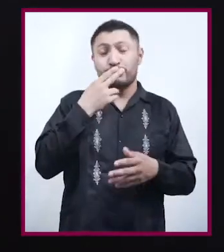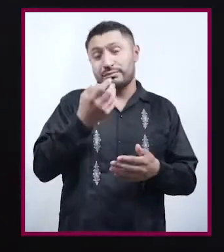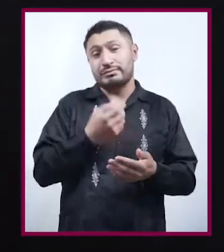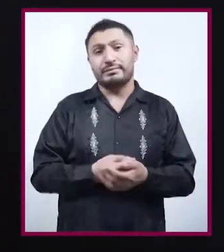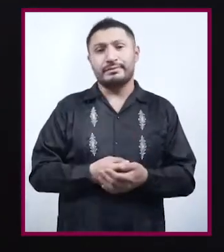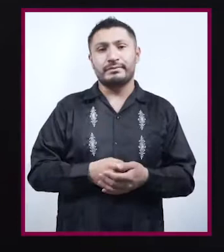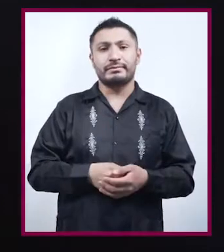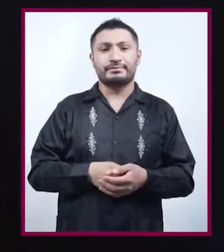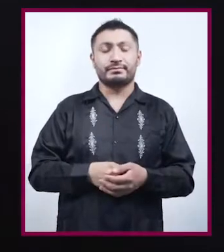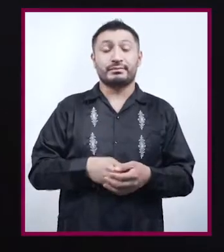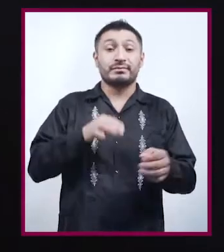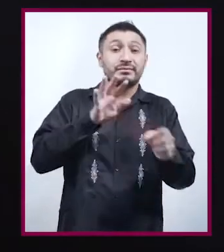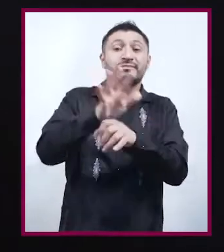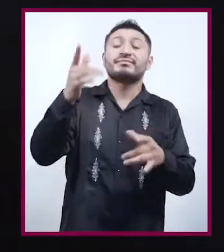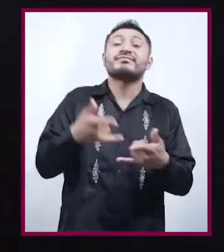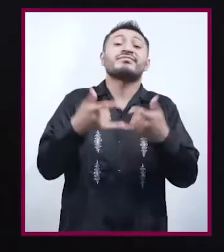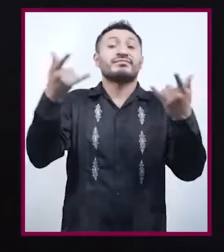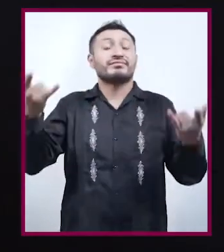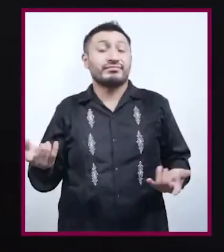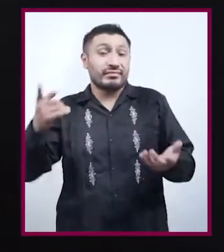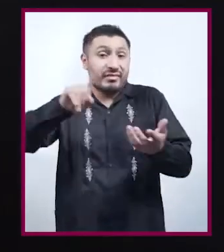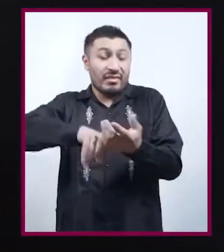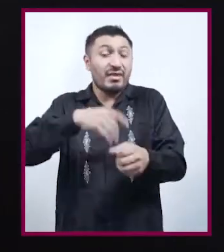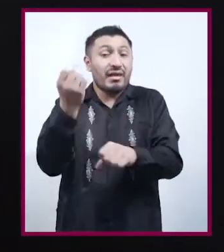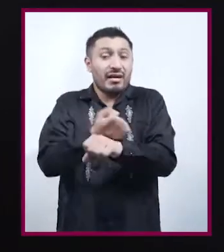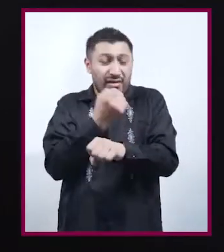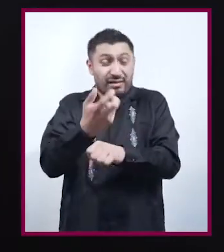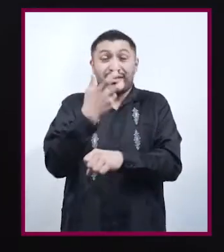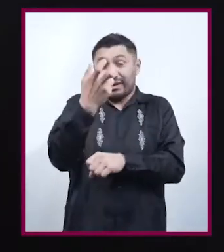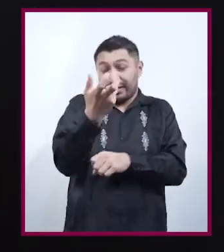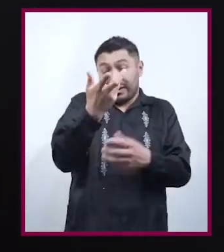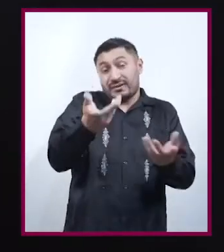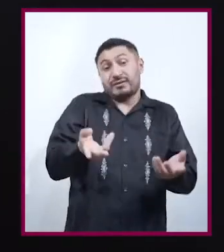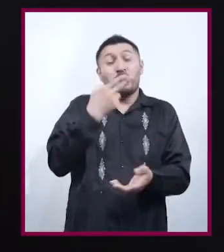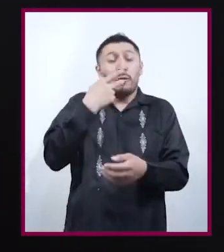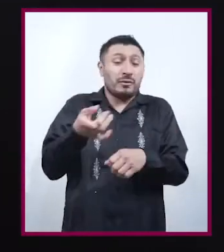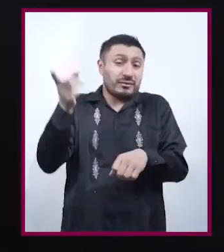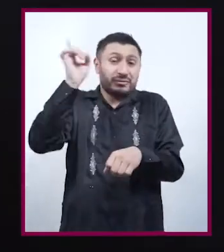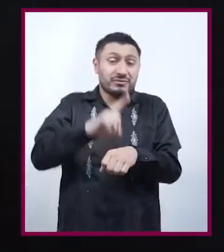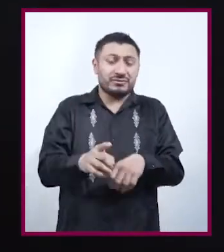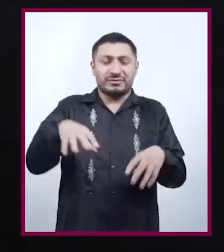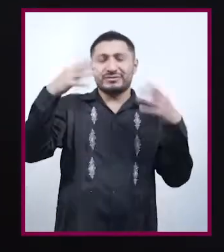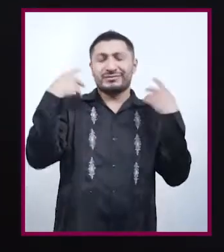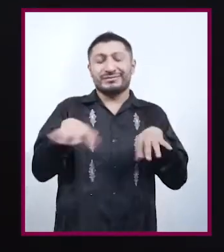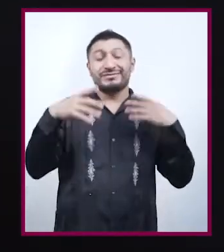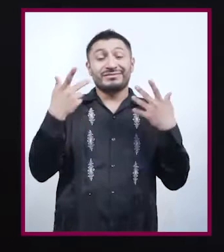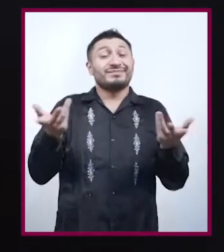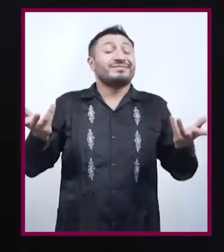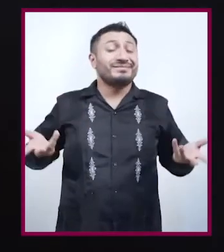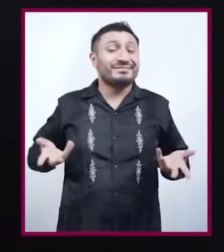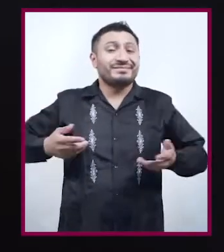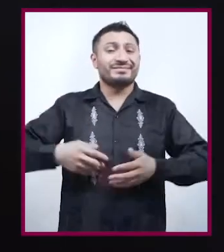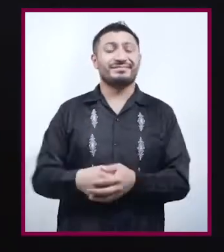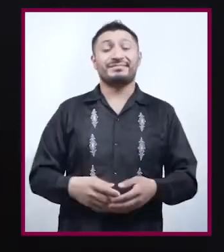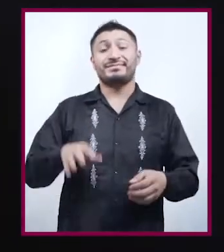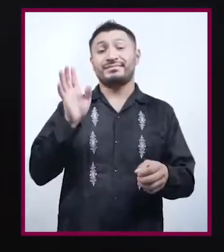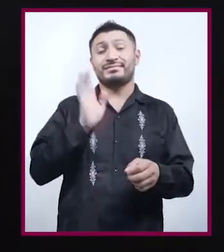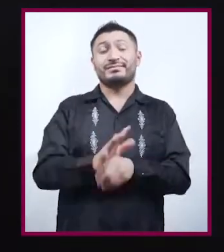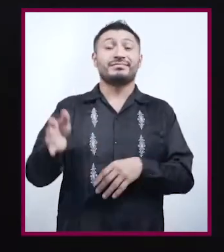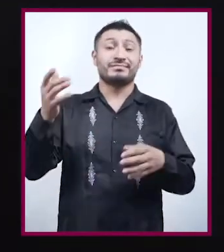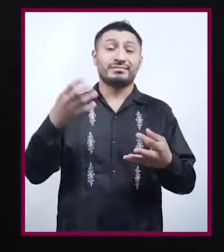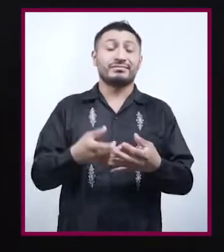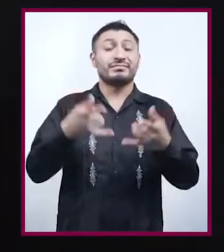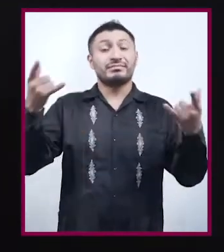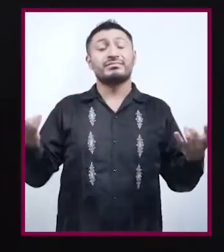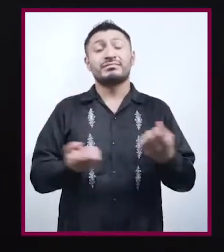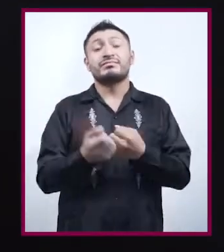hace muchísimos siglos. ¿Cuál es la historia detrás de estos objetos tan cotidianos y a la vez tan fascinantes? ¿Qué